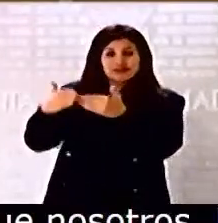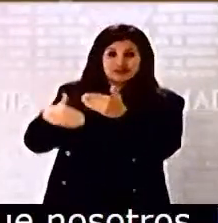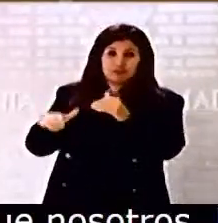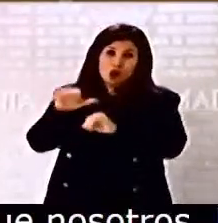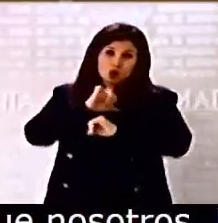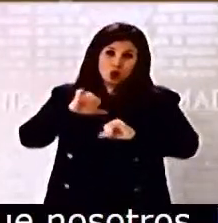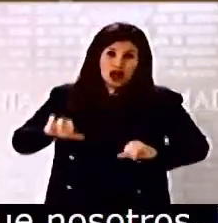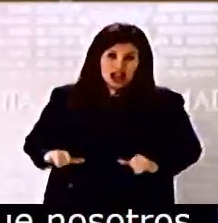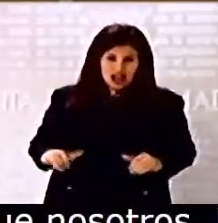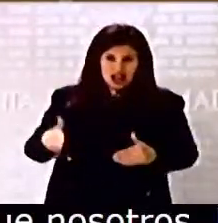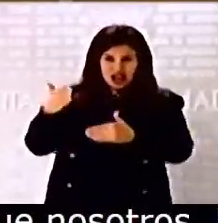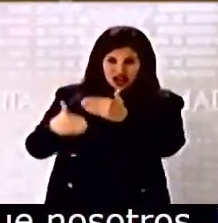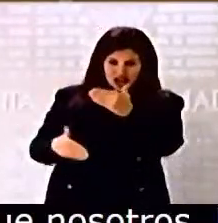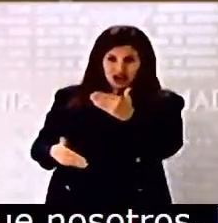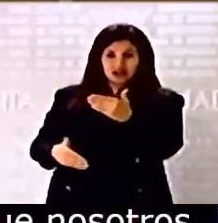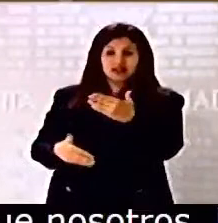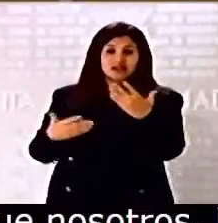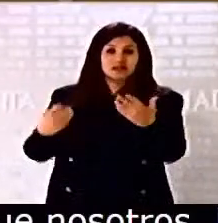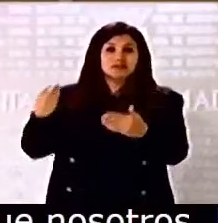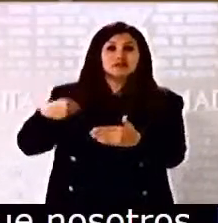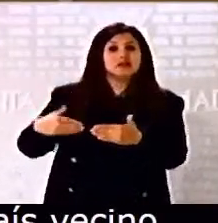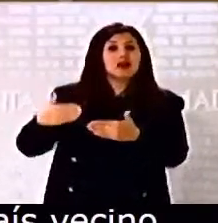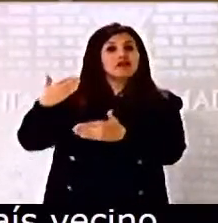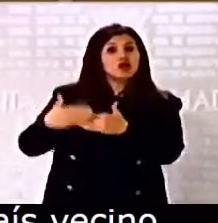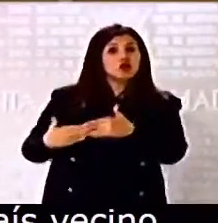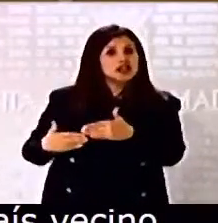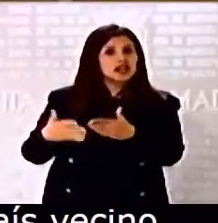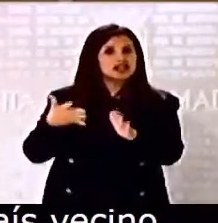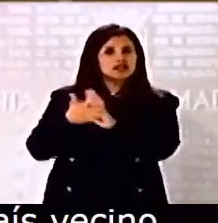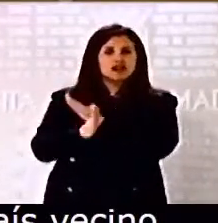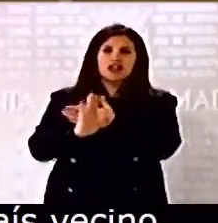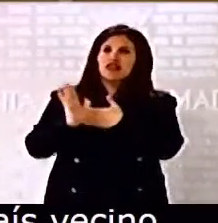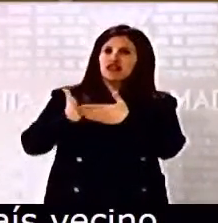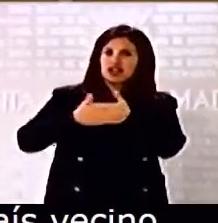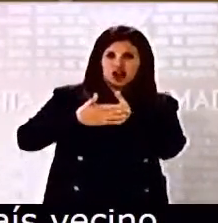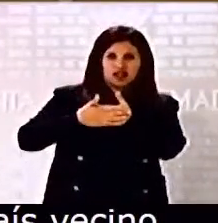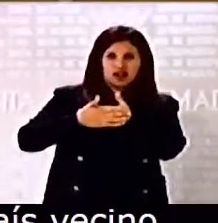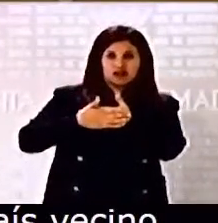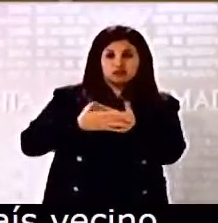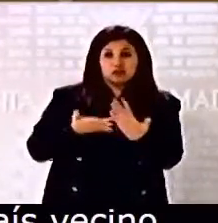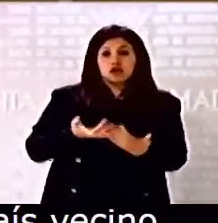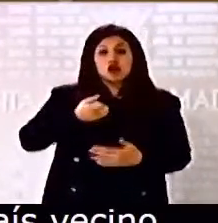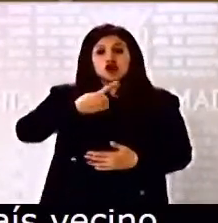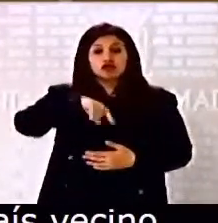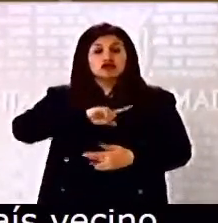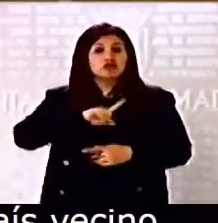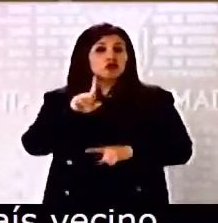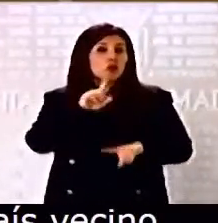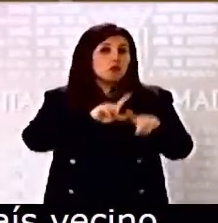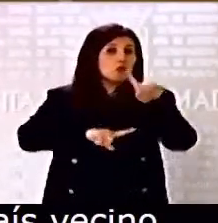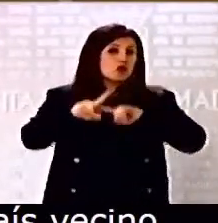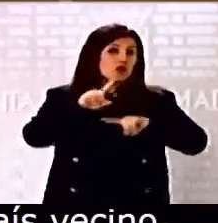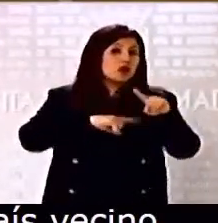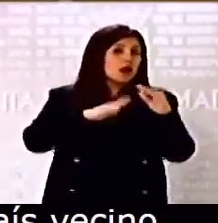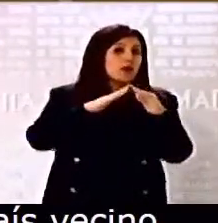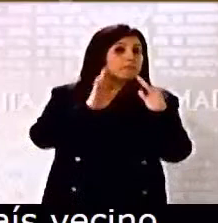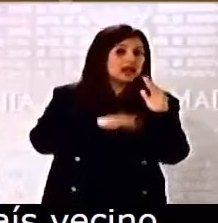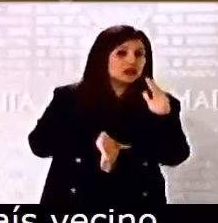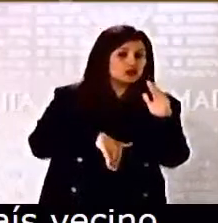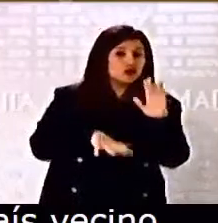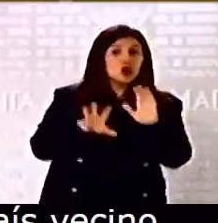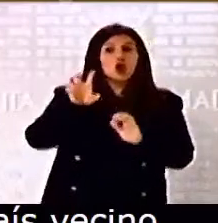Portugal, al tener la frontera cerrada, no hemos planteado tantos problemas como las comunidades autónomas que